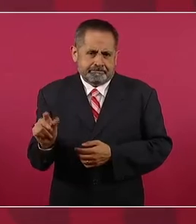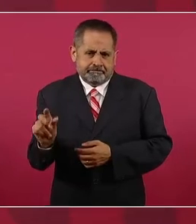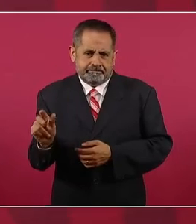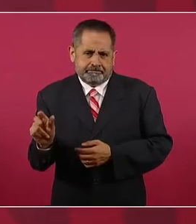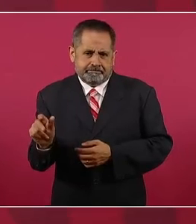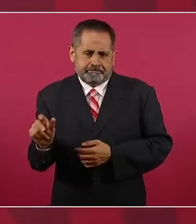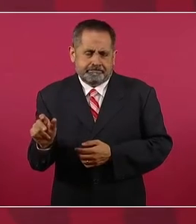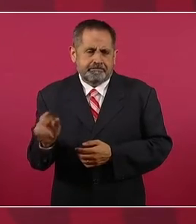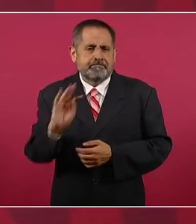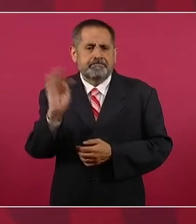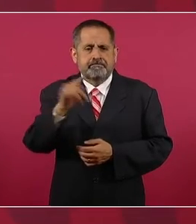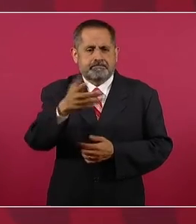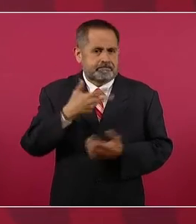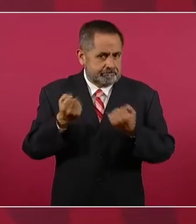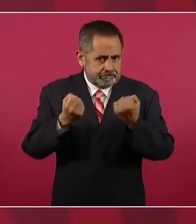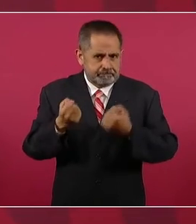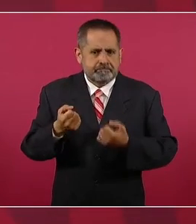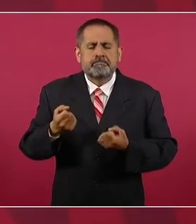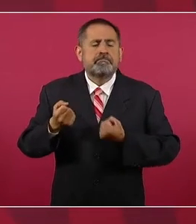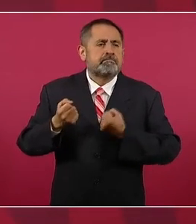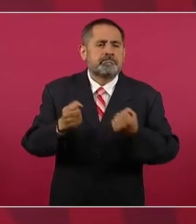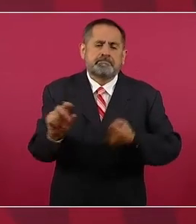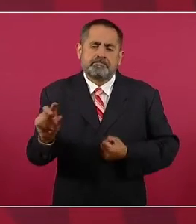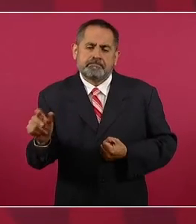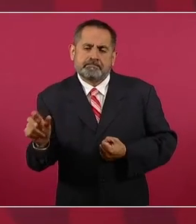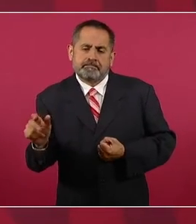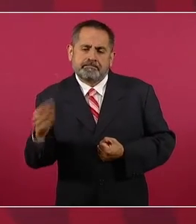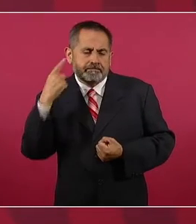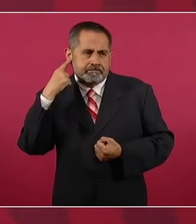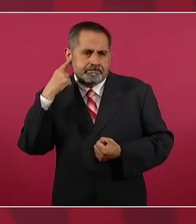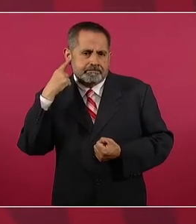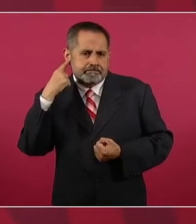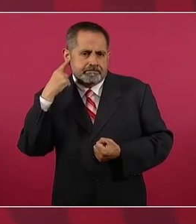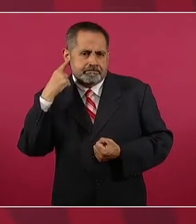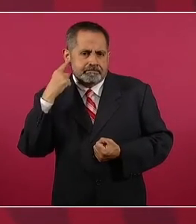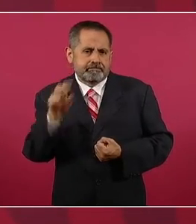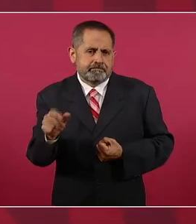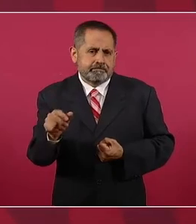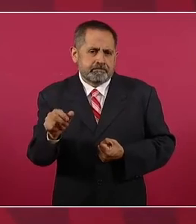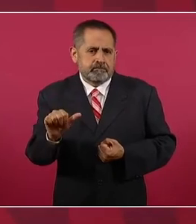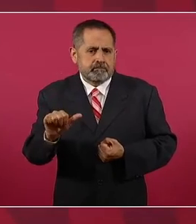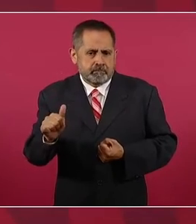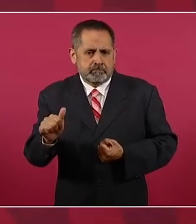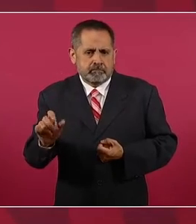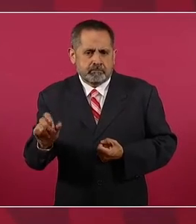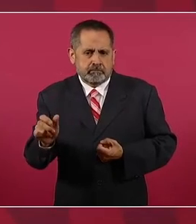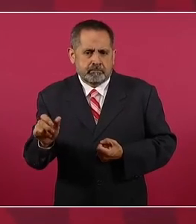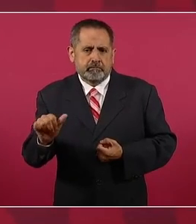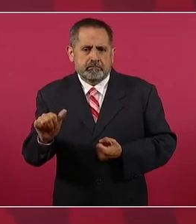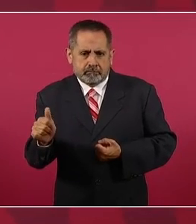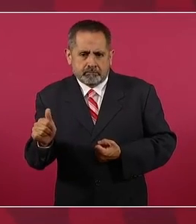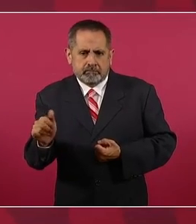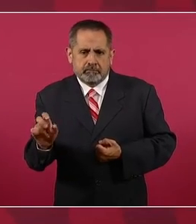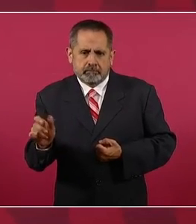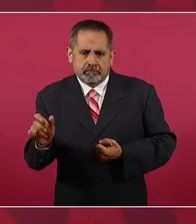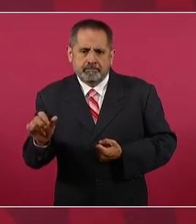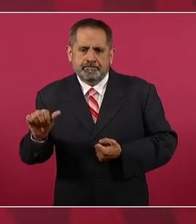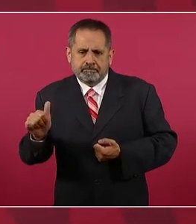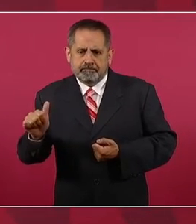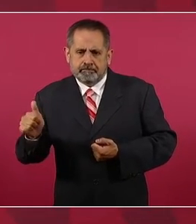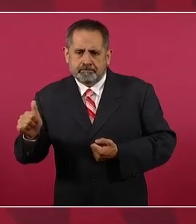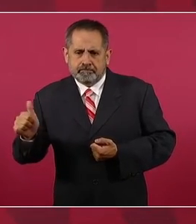mientras van, si tienen vehículos, de un sitio a otro y escuchen los noticieros.